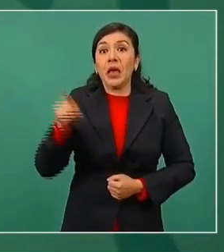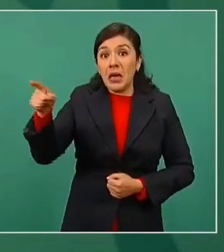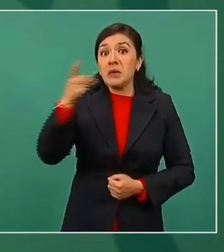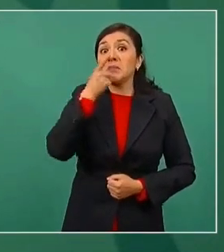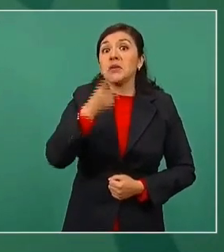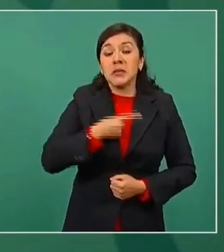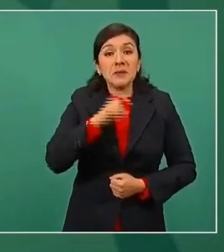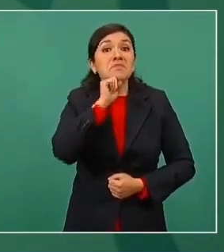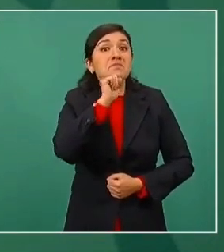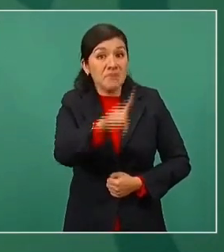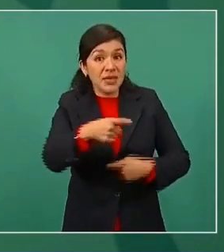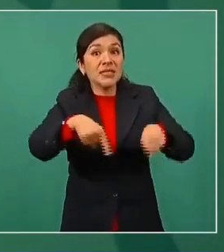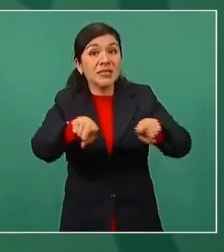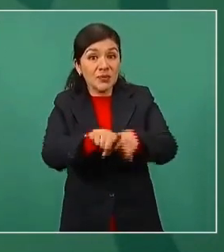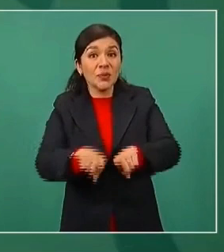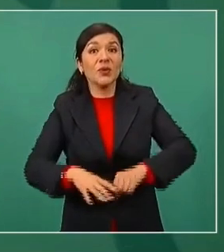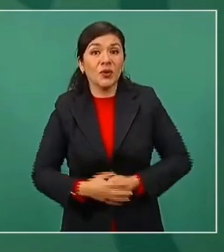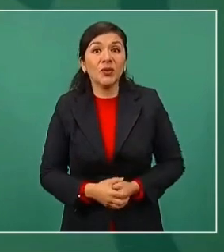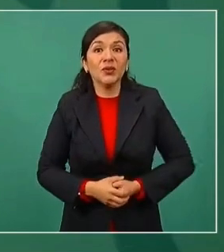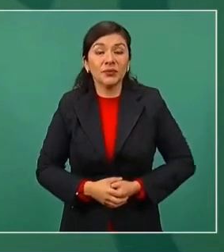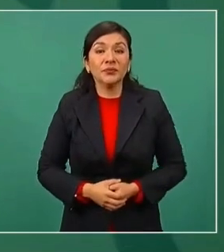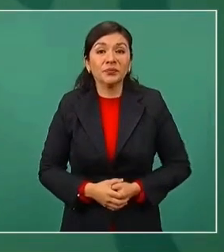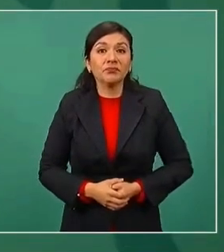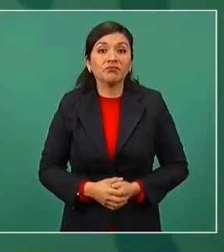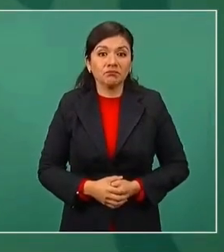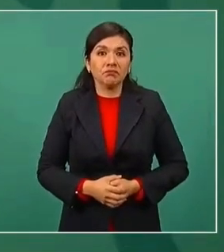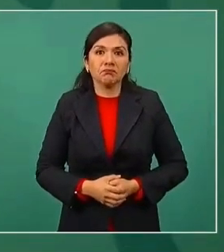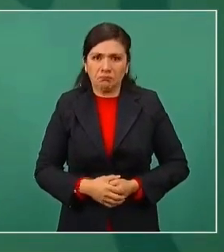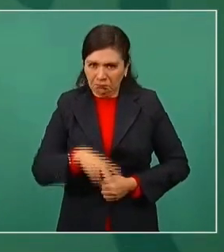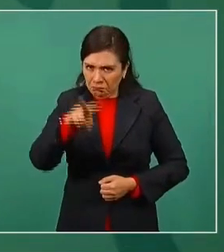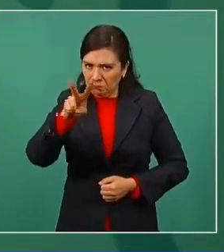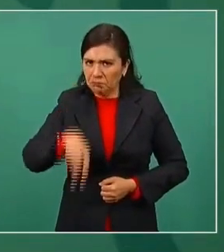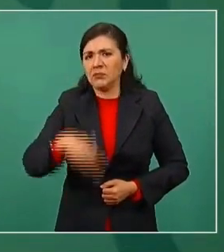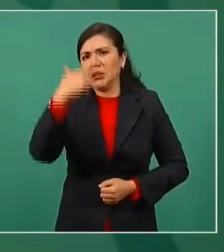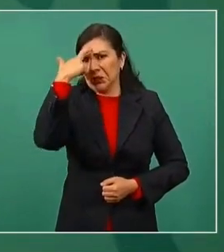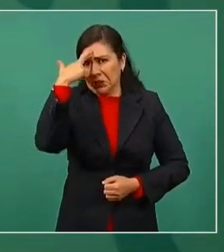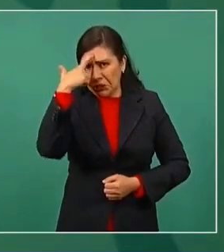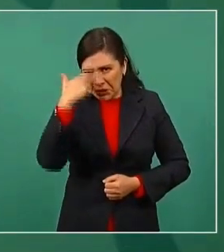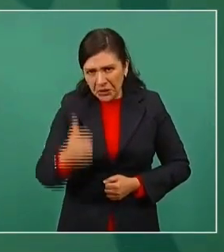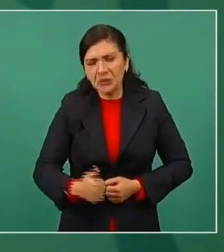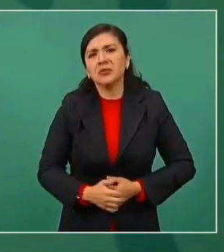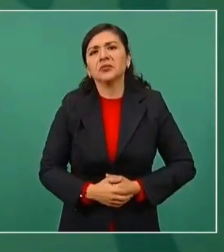eso. Ya tienes razón,